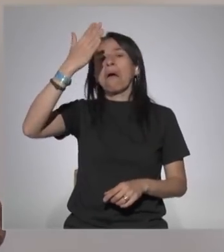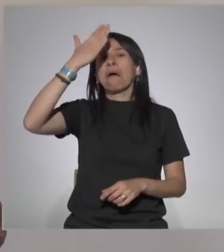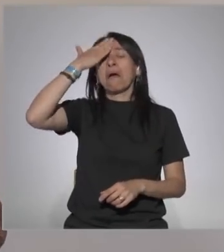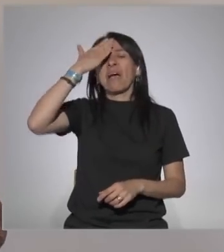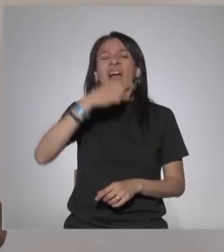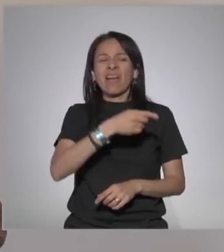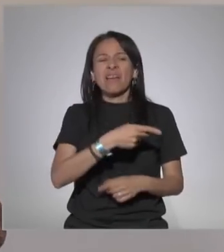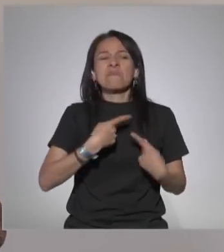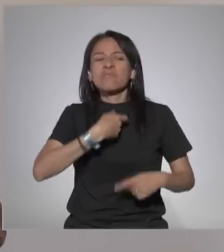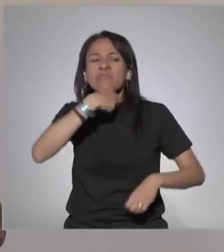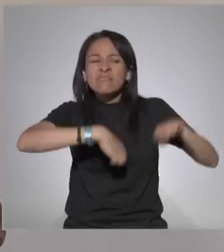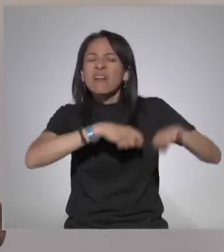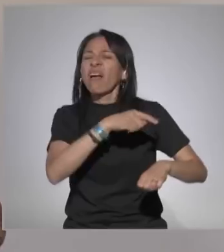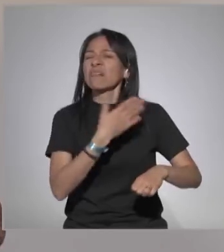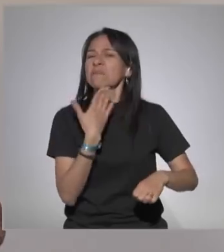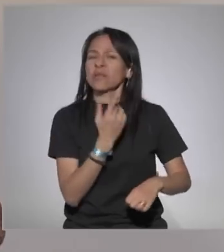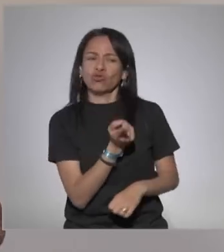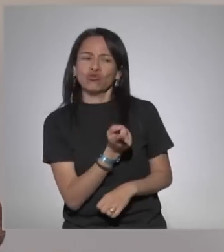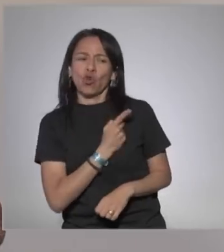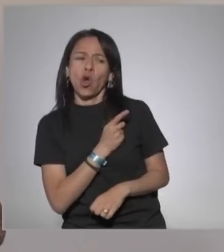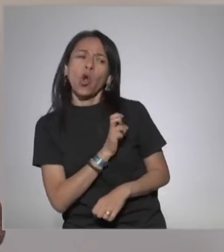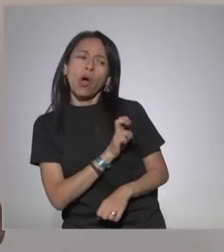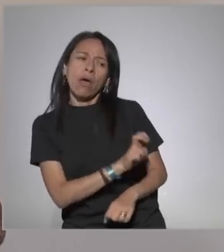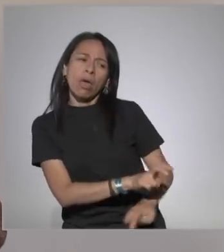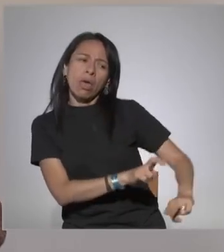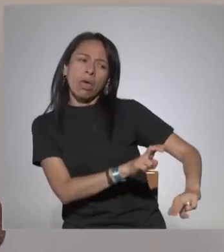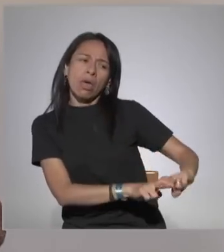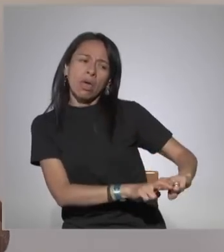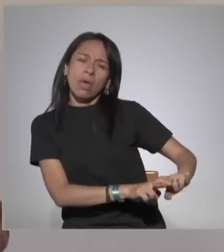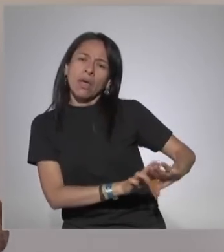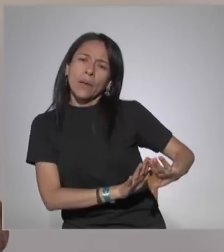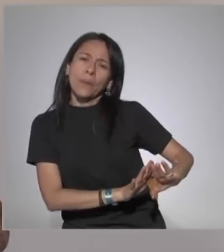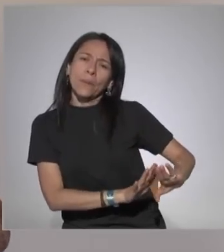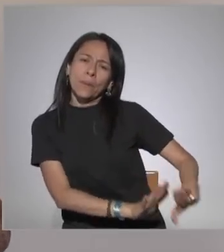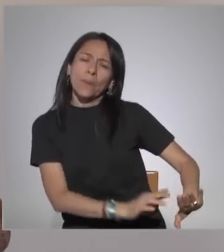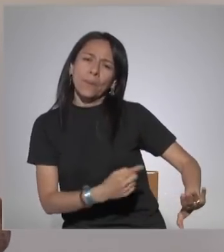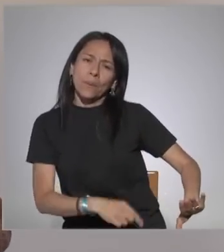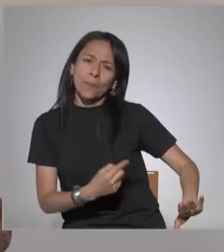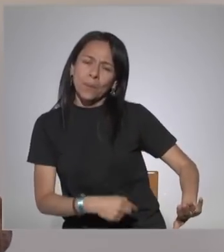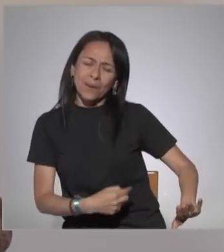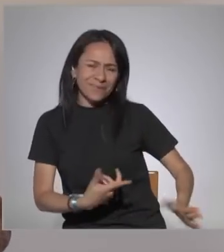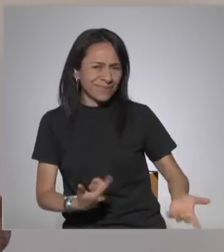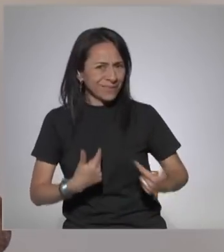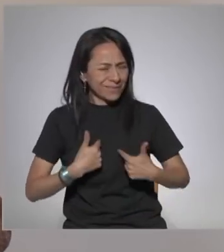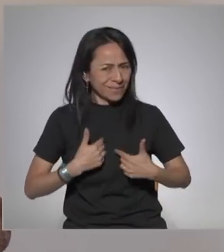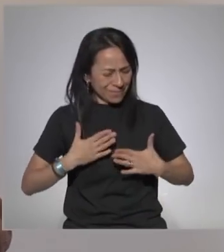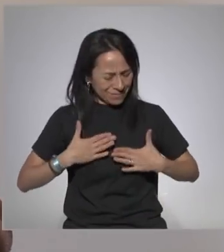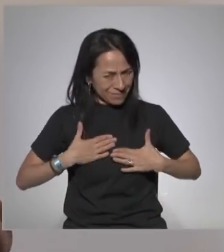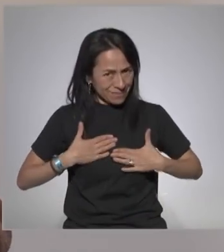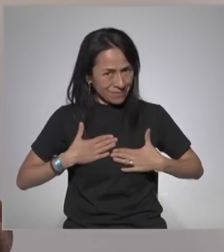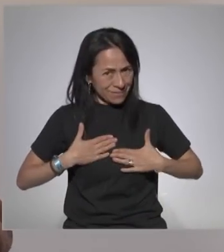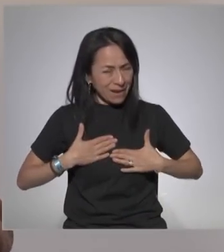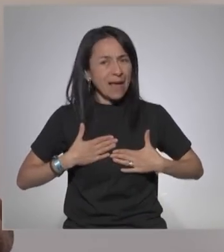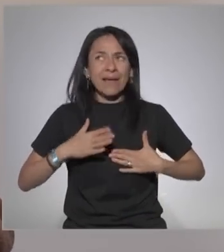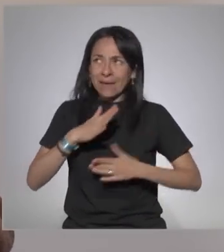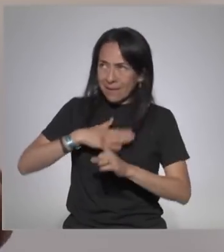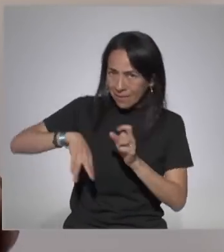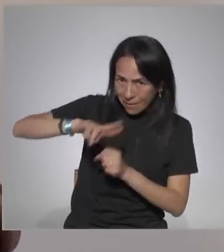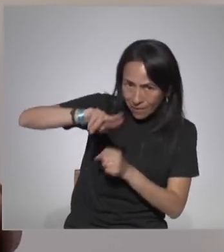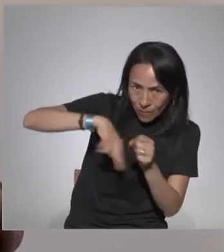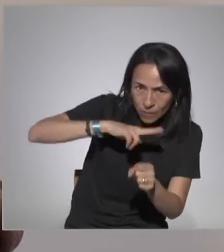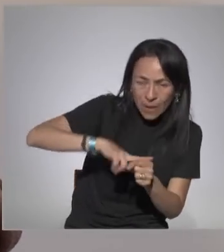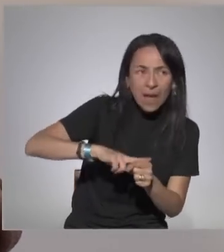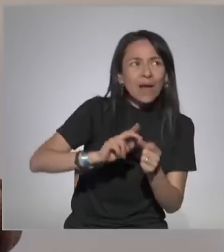soledad. Somos seres biopsicosociales desde que nacemos hasta que morimos. O sea, necesitamos estar en